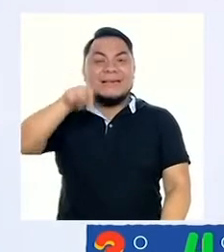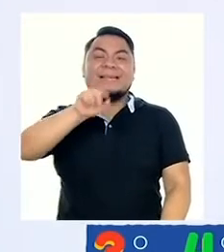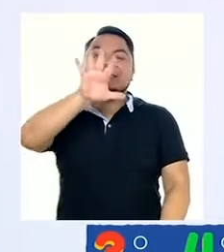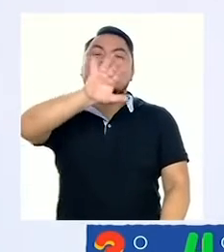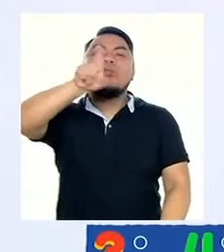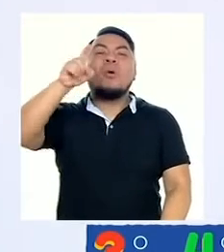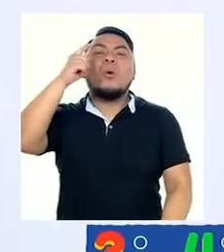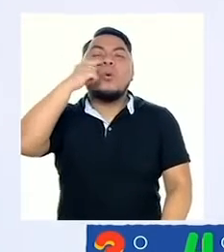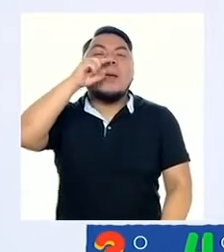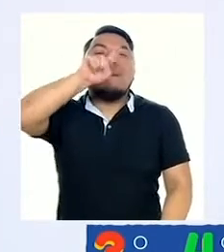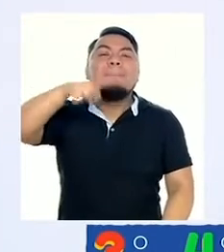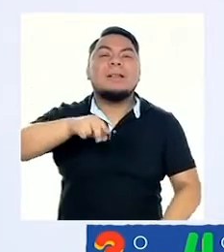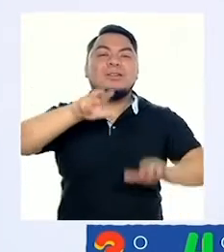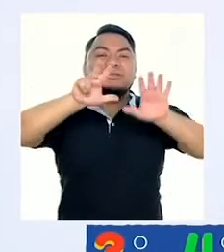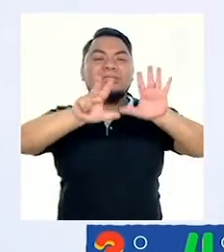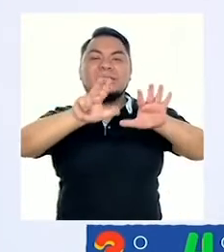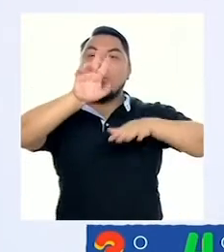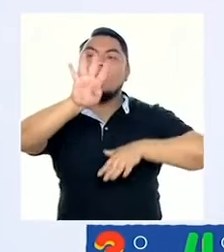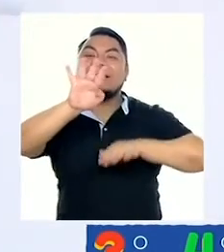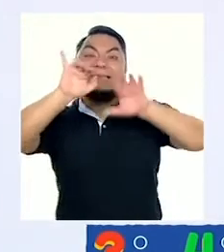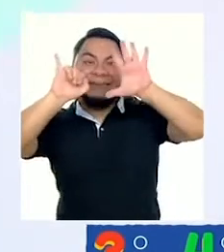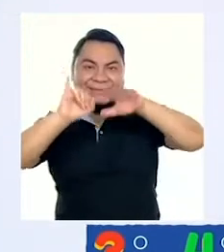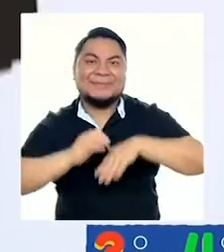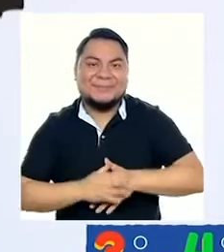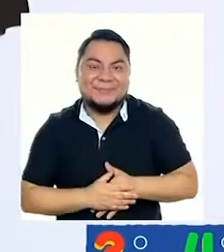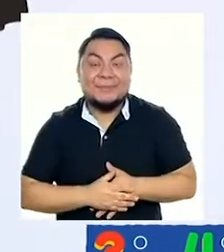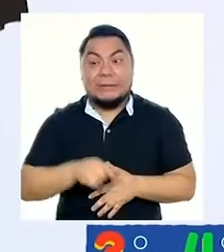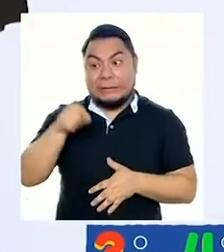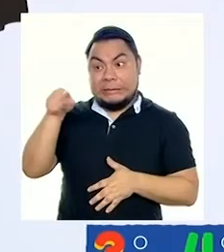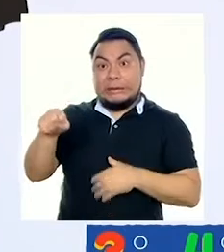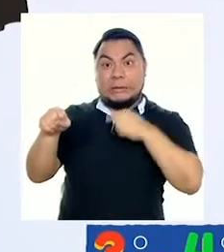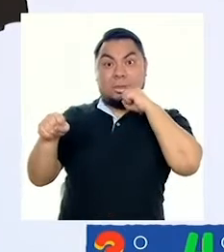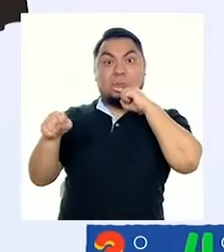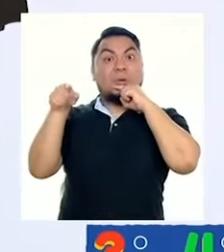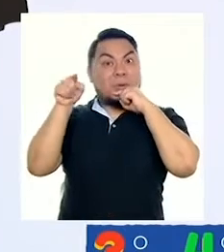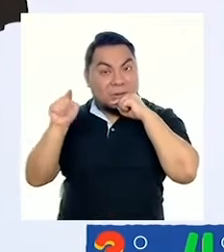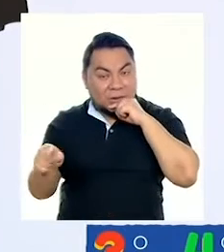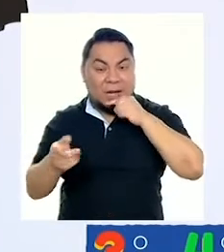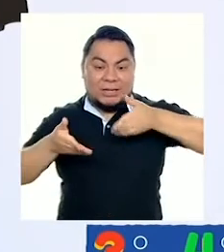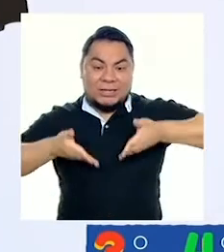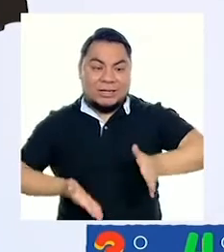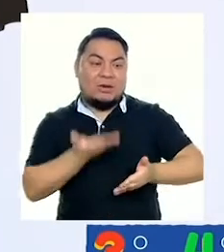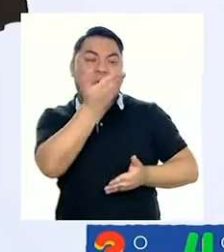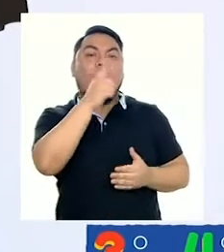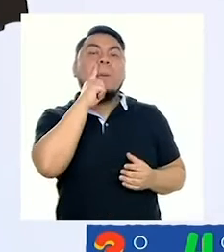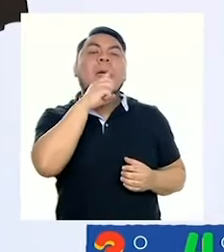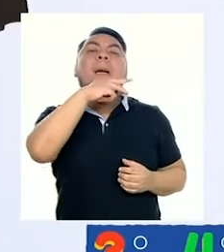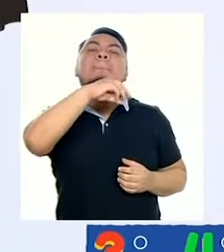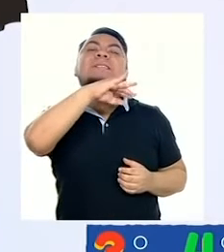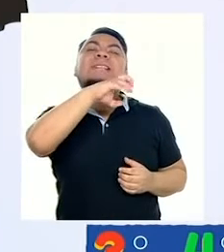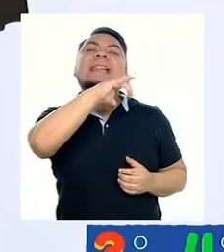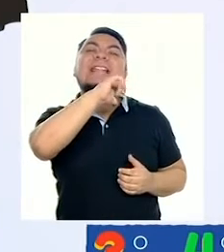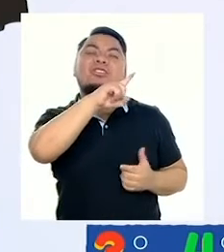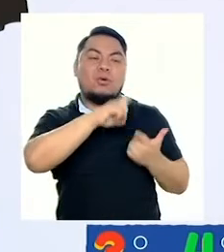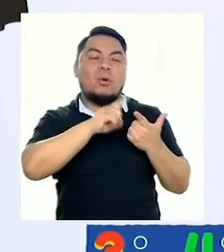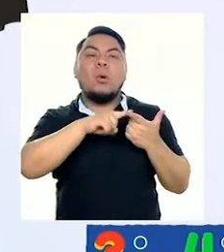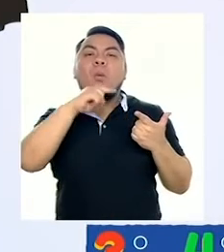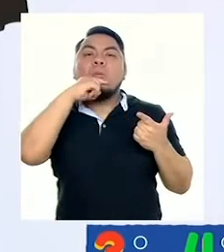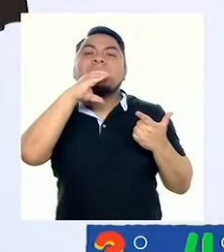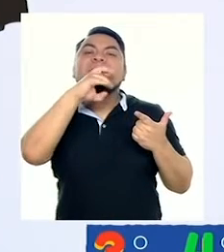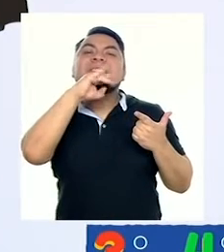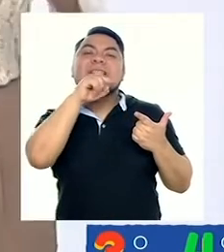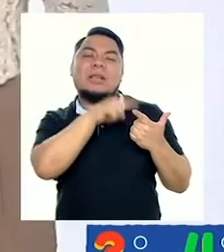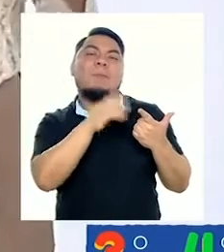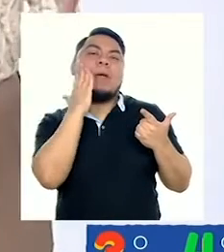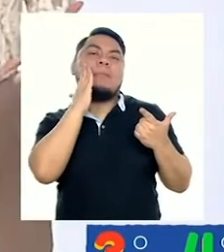5 de junio de 1846. Ella es la hija de Marcelino Enríquez y Cecilia Ladrón de